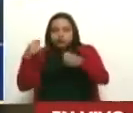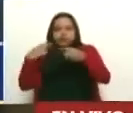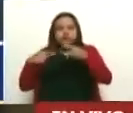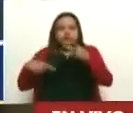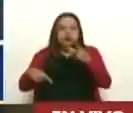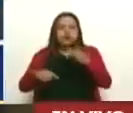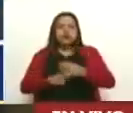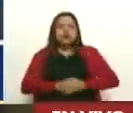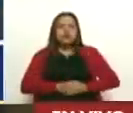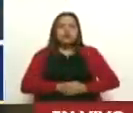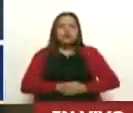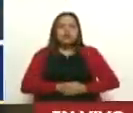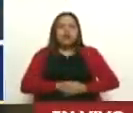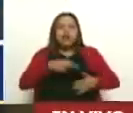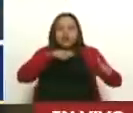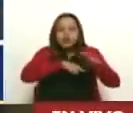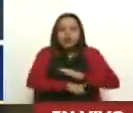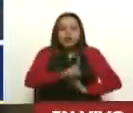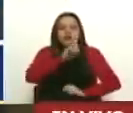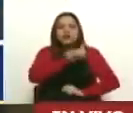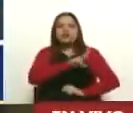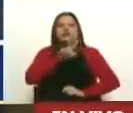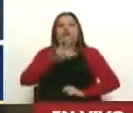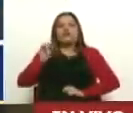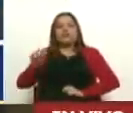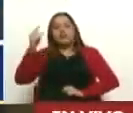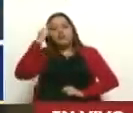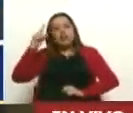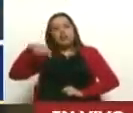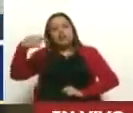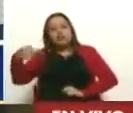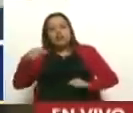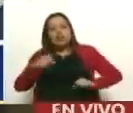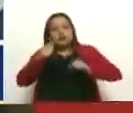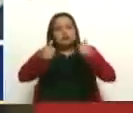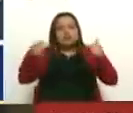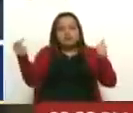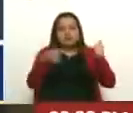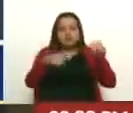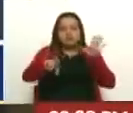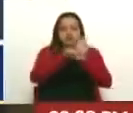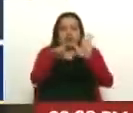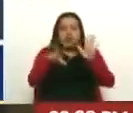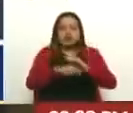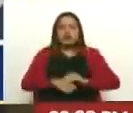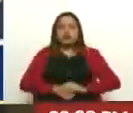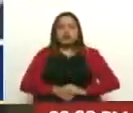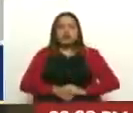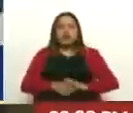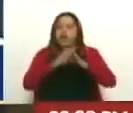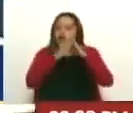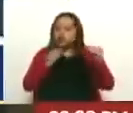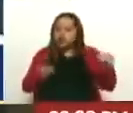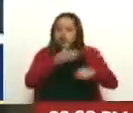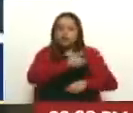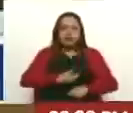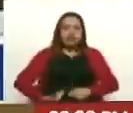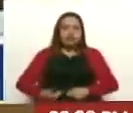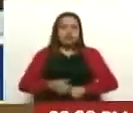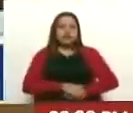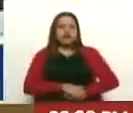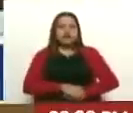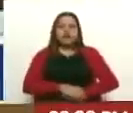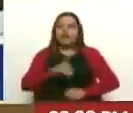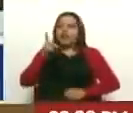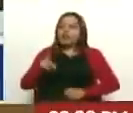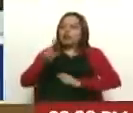bienes dentro de los 120 días siguientes a la entrada en vigencia de esta ley. Es todo, señor presidente. Debo